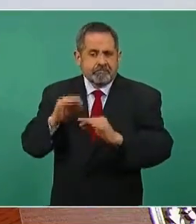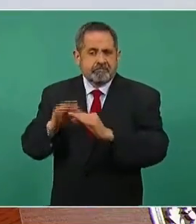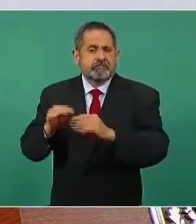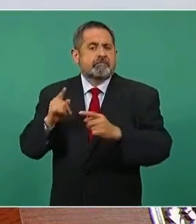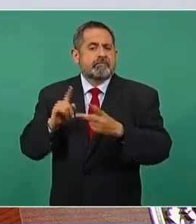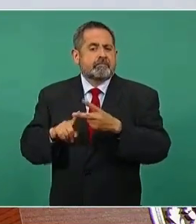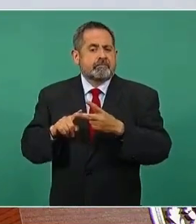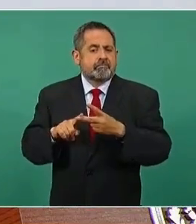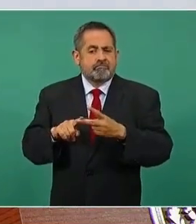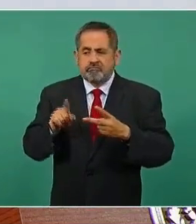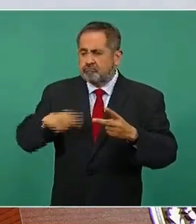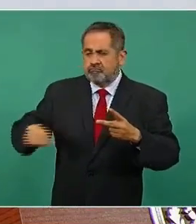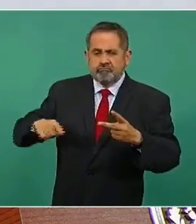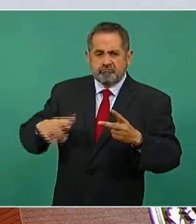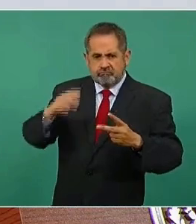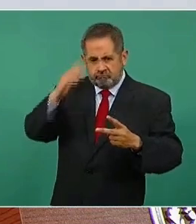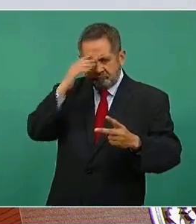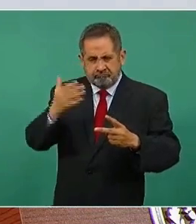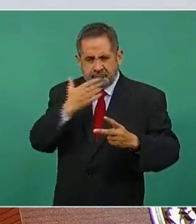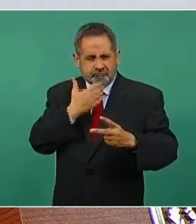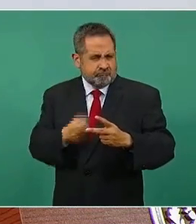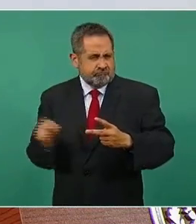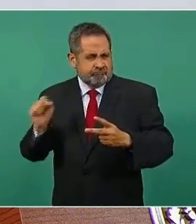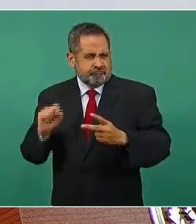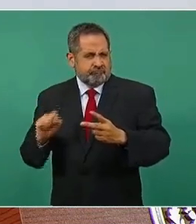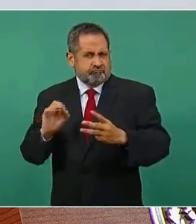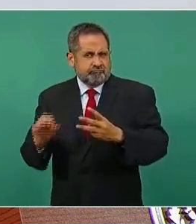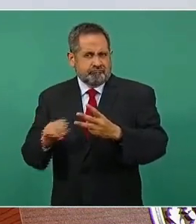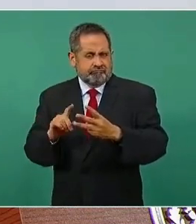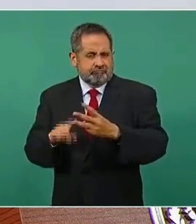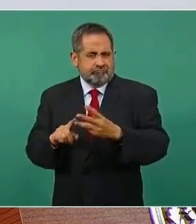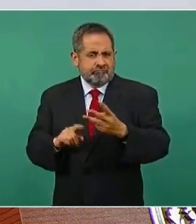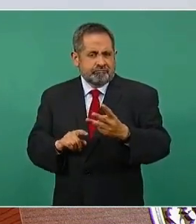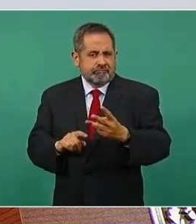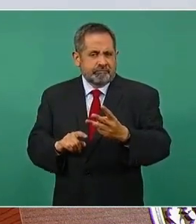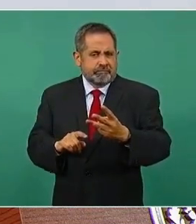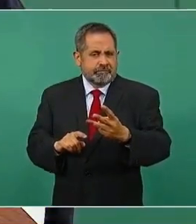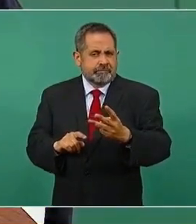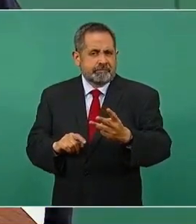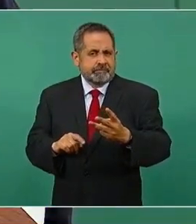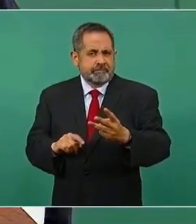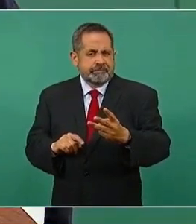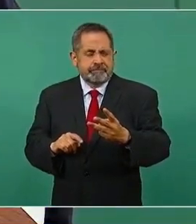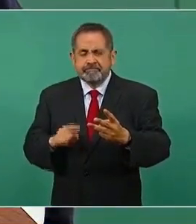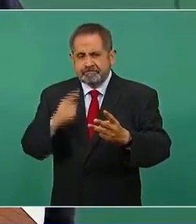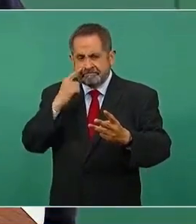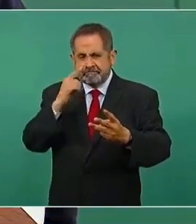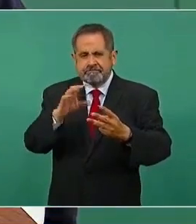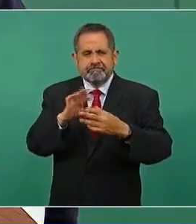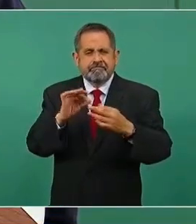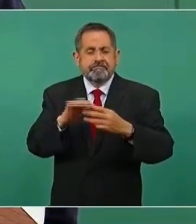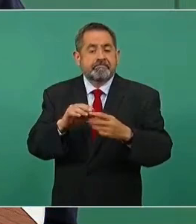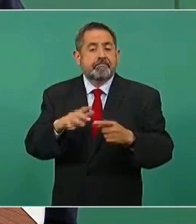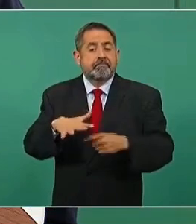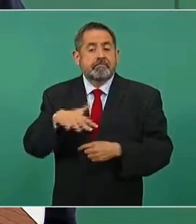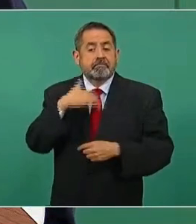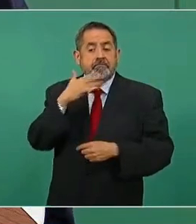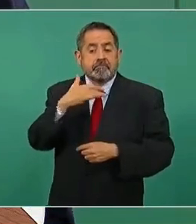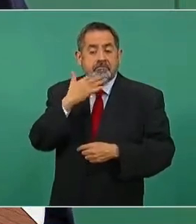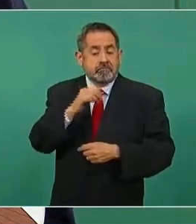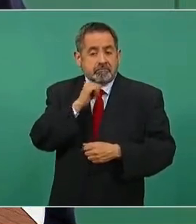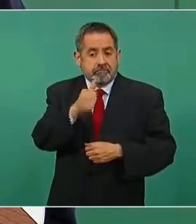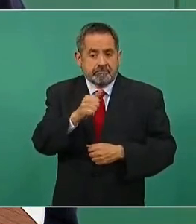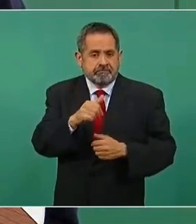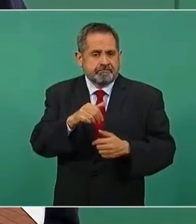porque hay eficiencia, nada más por no permitir la corrupción